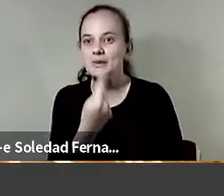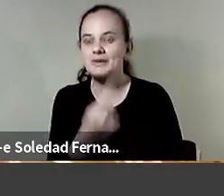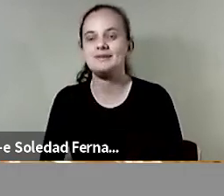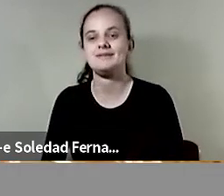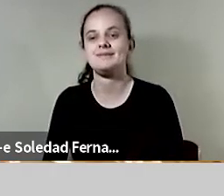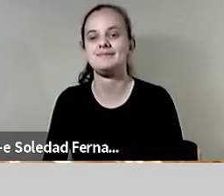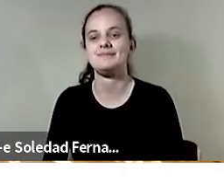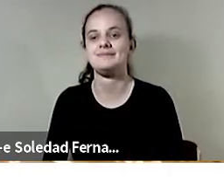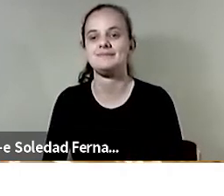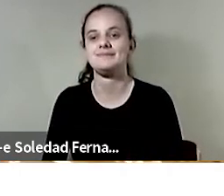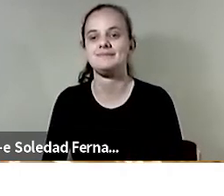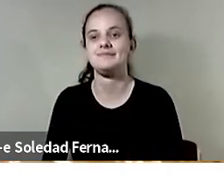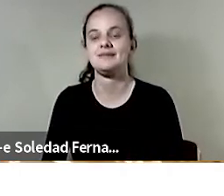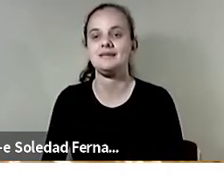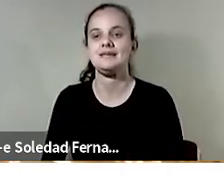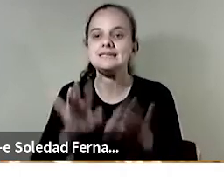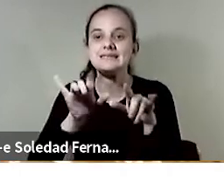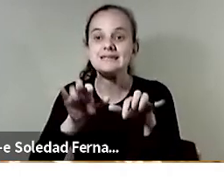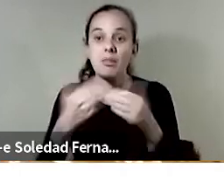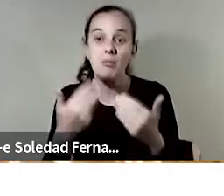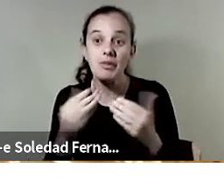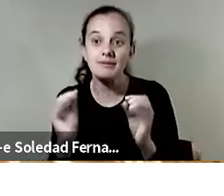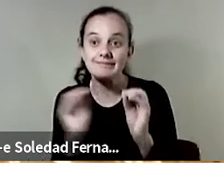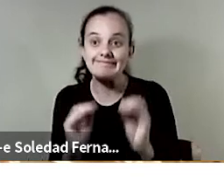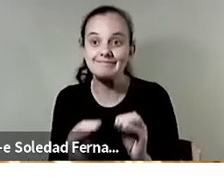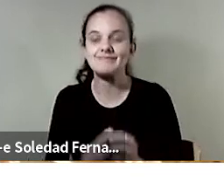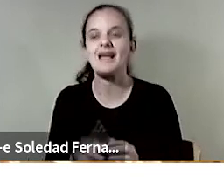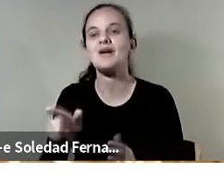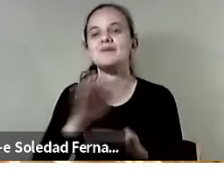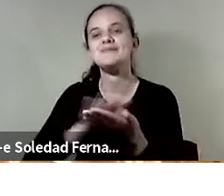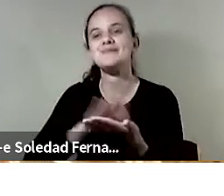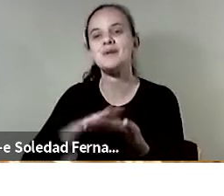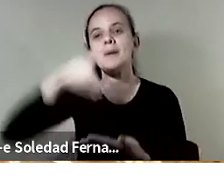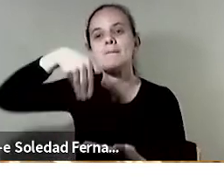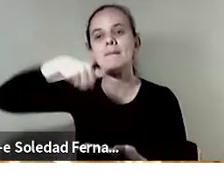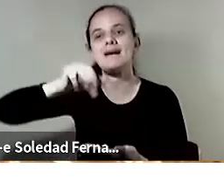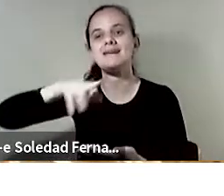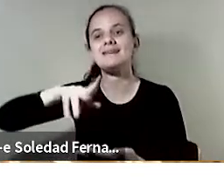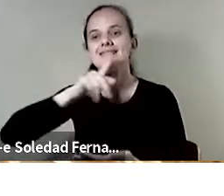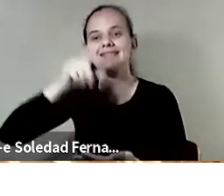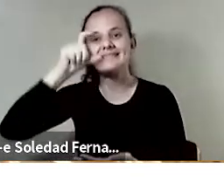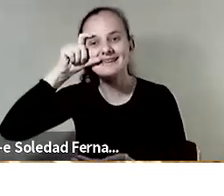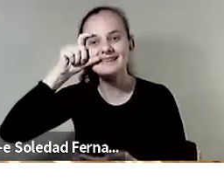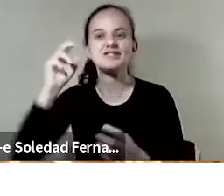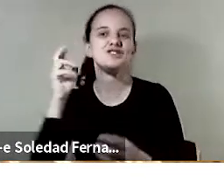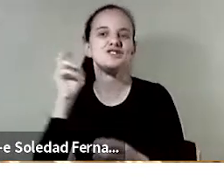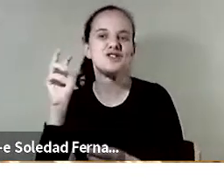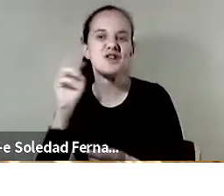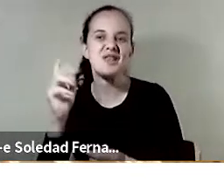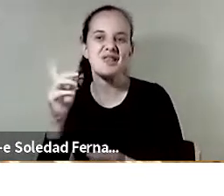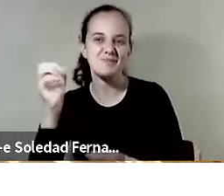Ahora sí, si ¿tienen preguntas? Bueno, si tienen preguntas, vayan dejándolas en el chat. Ahora le vamos a